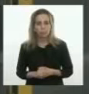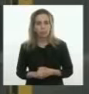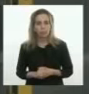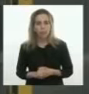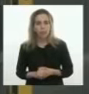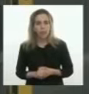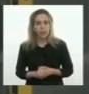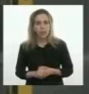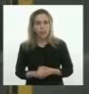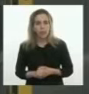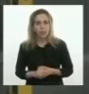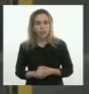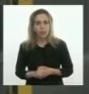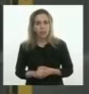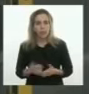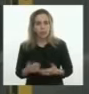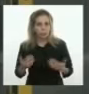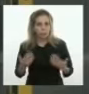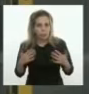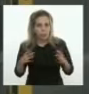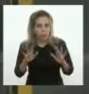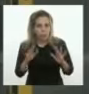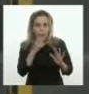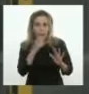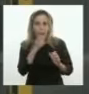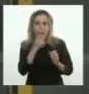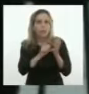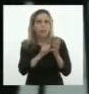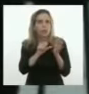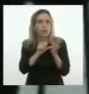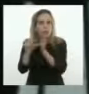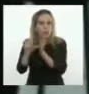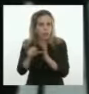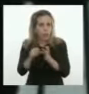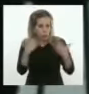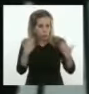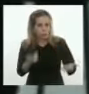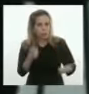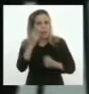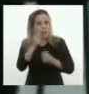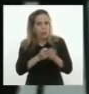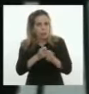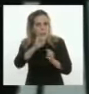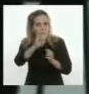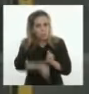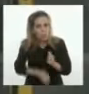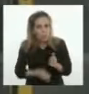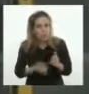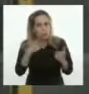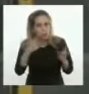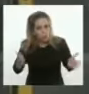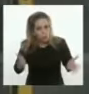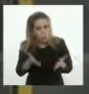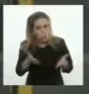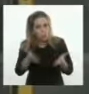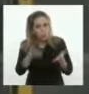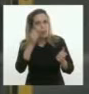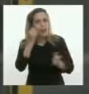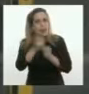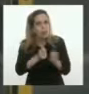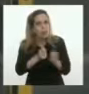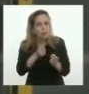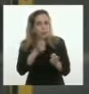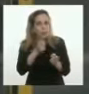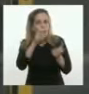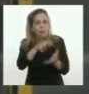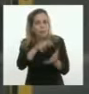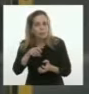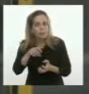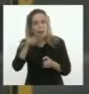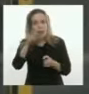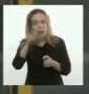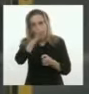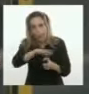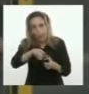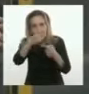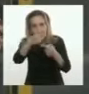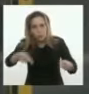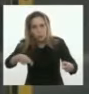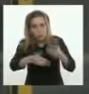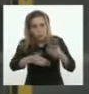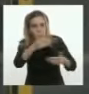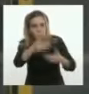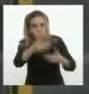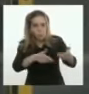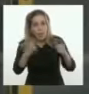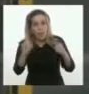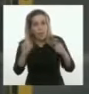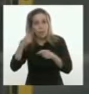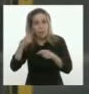que se puede ser un país industrialista y se puede promover la industria agropecuaria y puede seguir